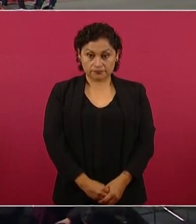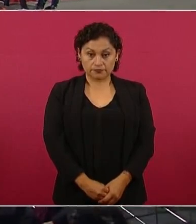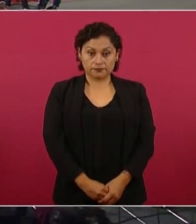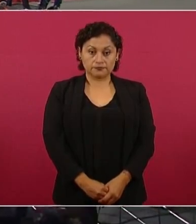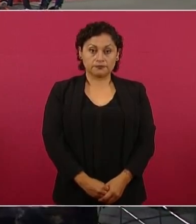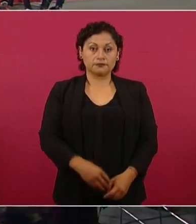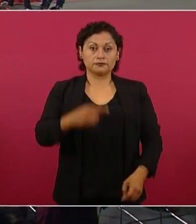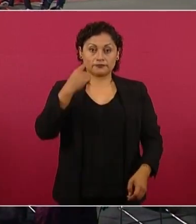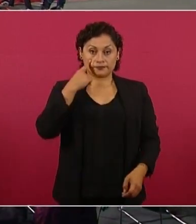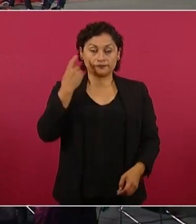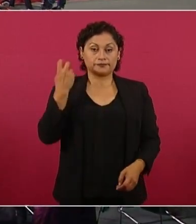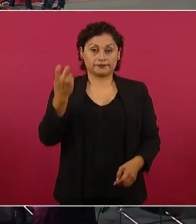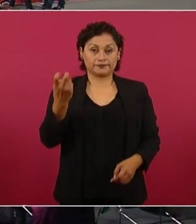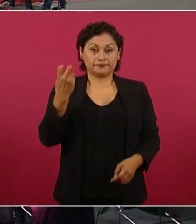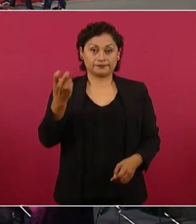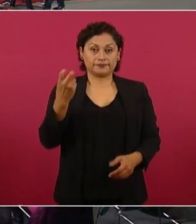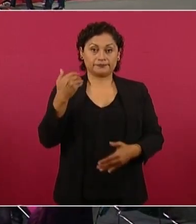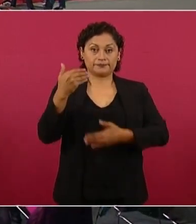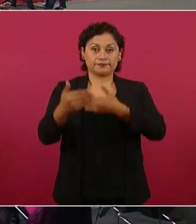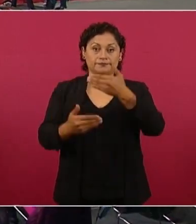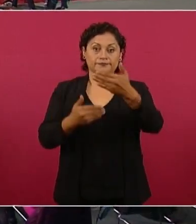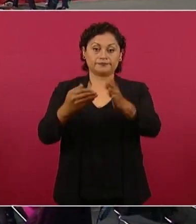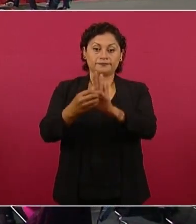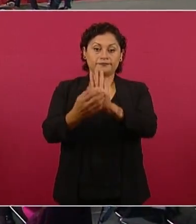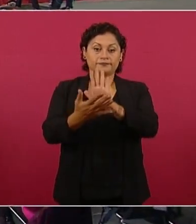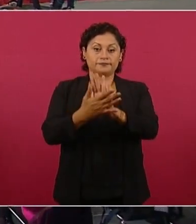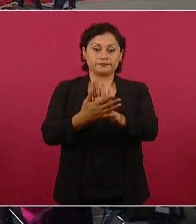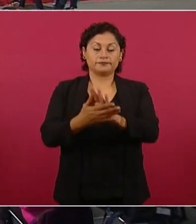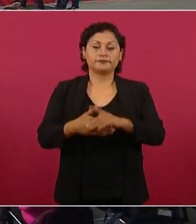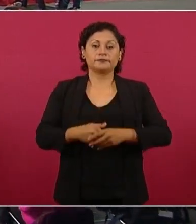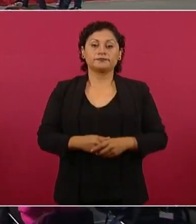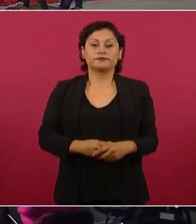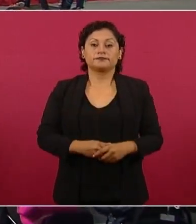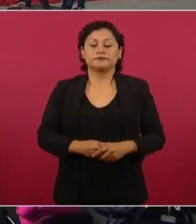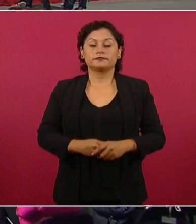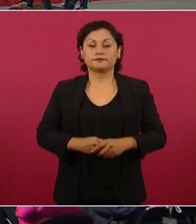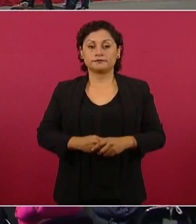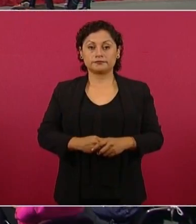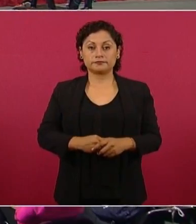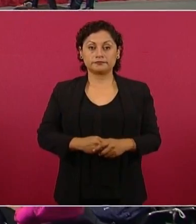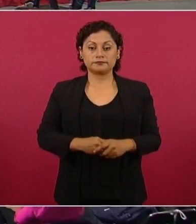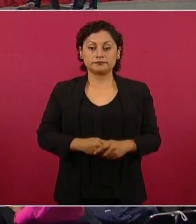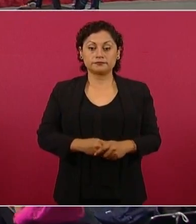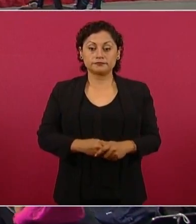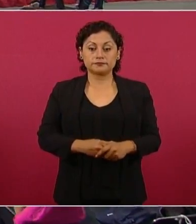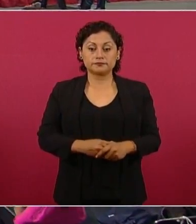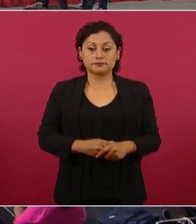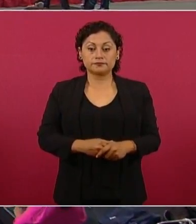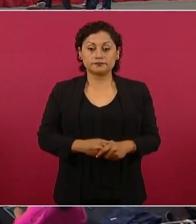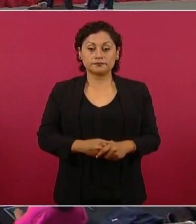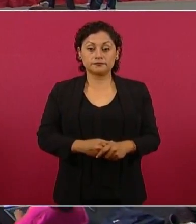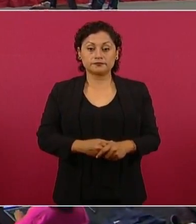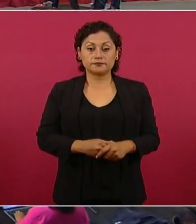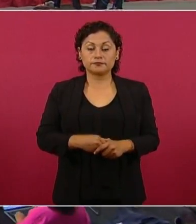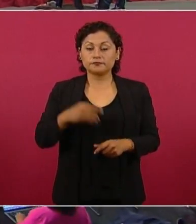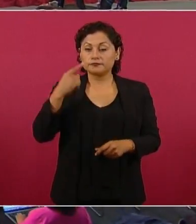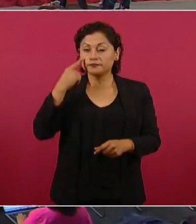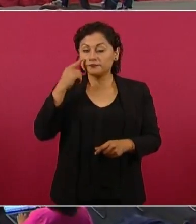Este es el avance. Ahora, el avance hasta… ¿Qué fecha